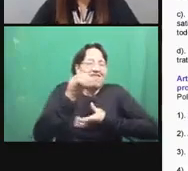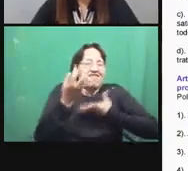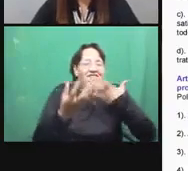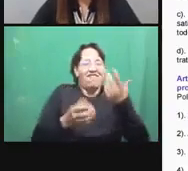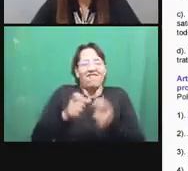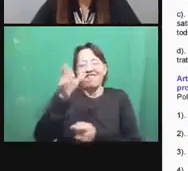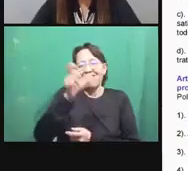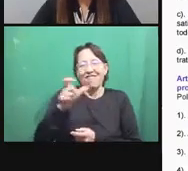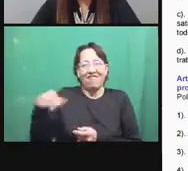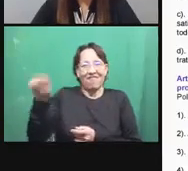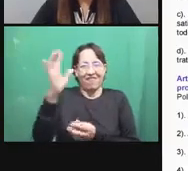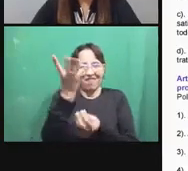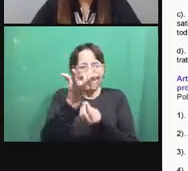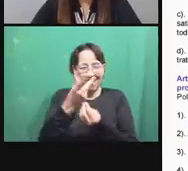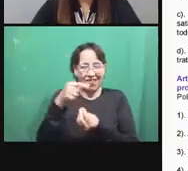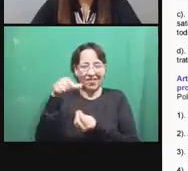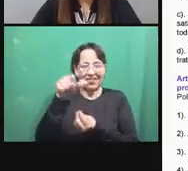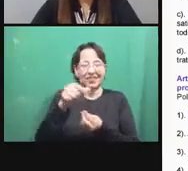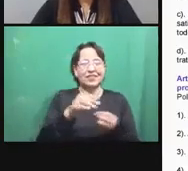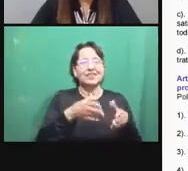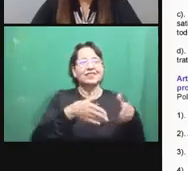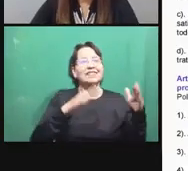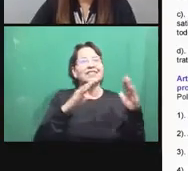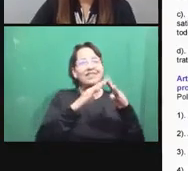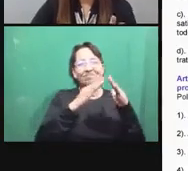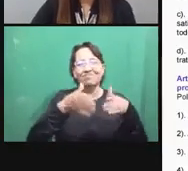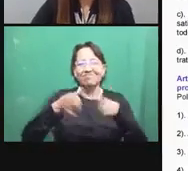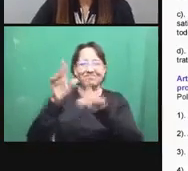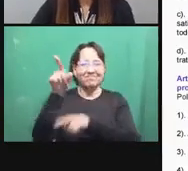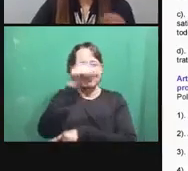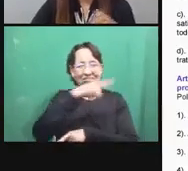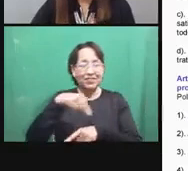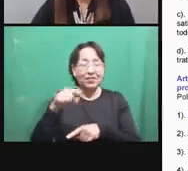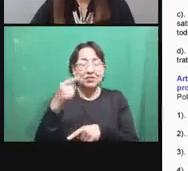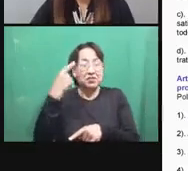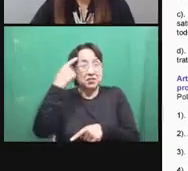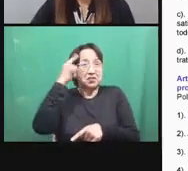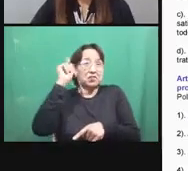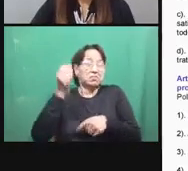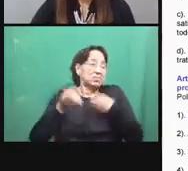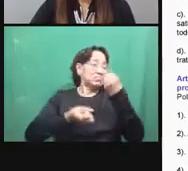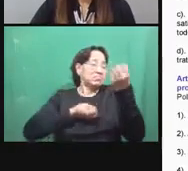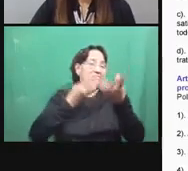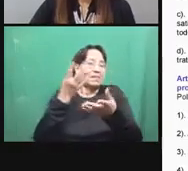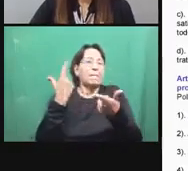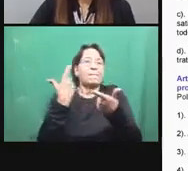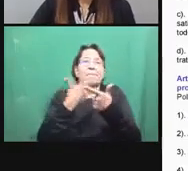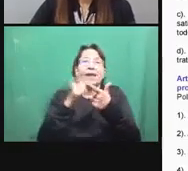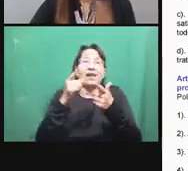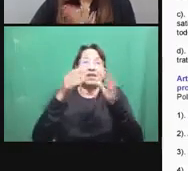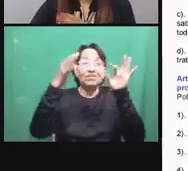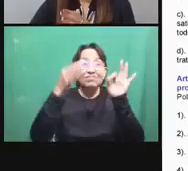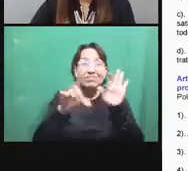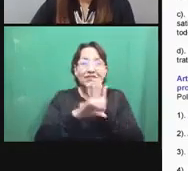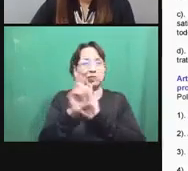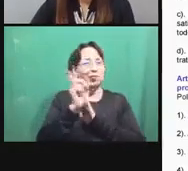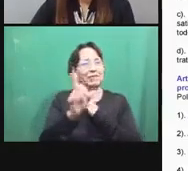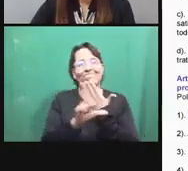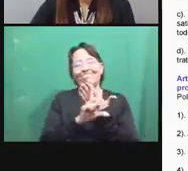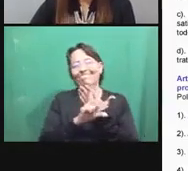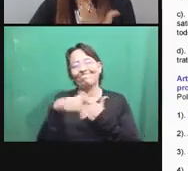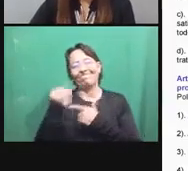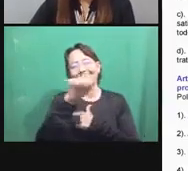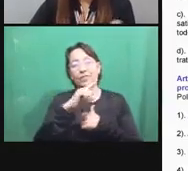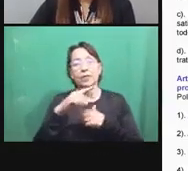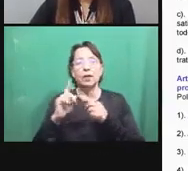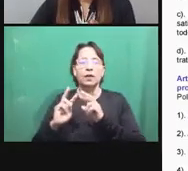del patrimonio inmueble, inmueble en las calles, de manera espontánea y por lo tanto ilegal. Desde entonces, la evolución del graffiti